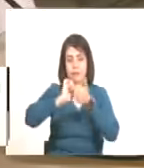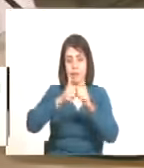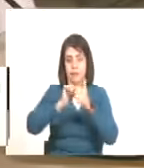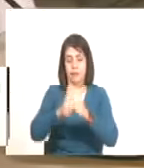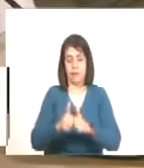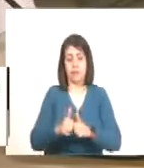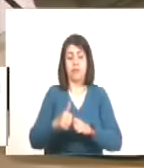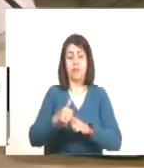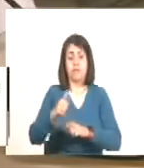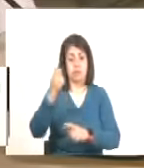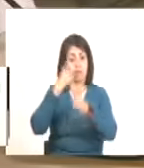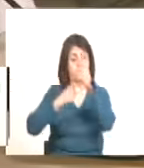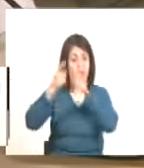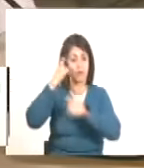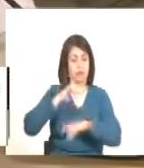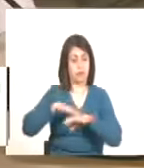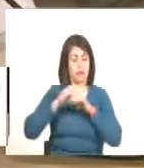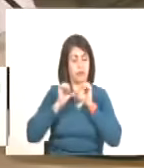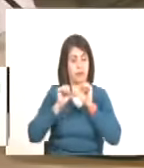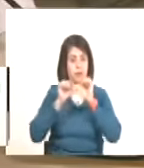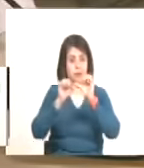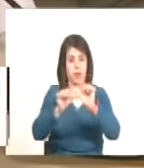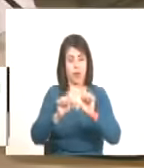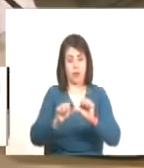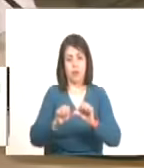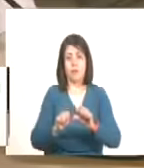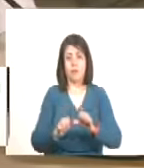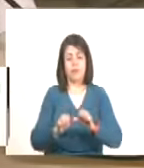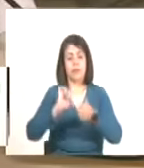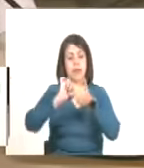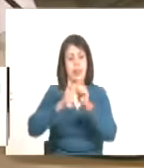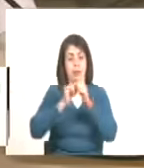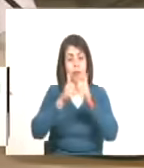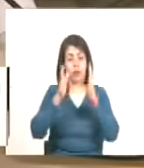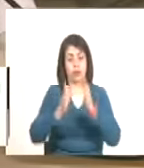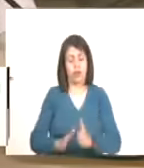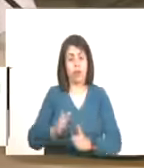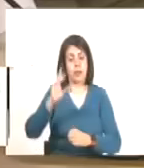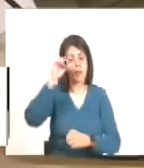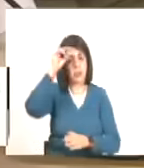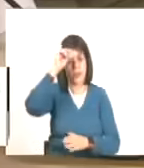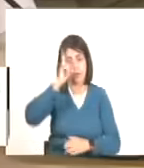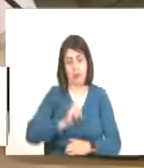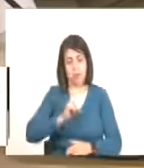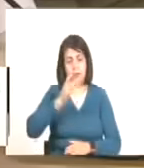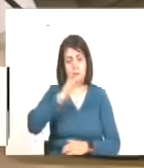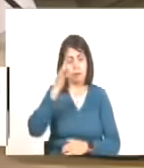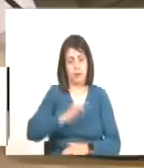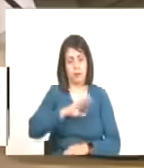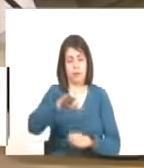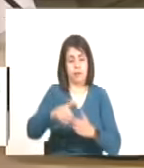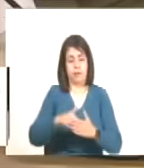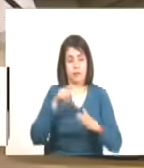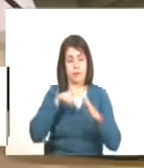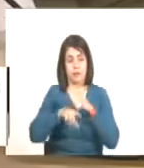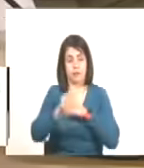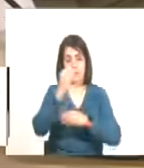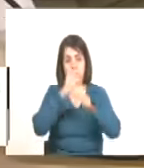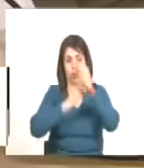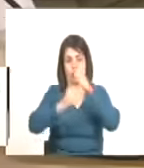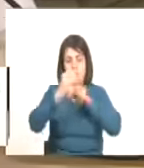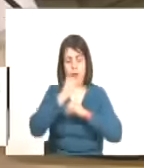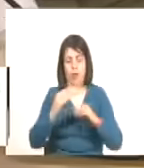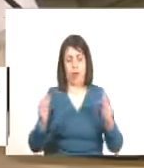deportivos, capacitación y formación permanente para deportistas con discapacidad y garantía de la ingesta